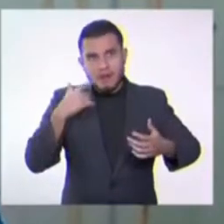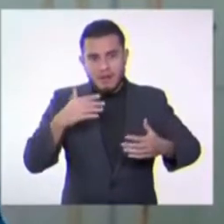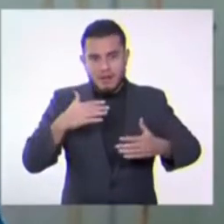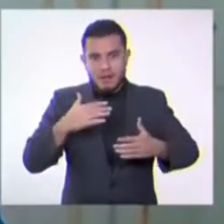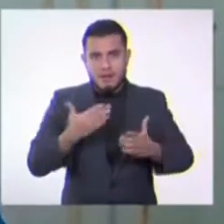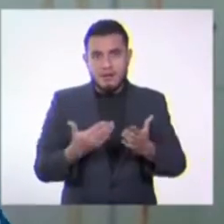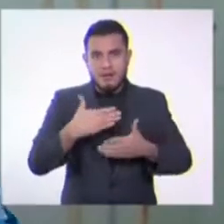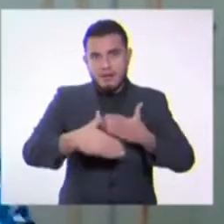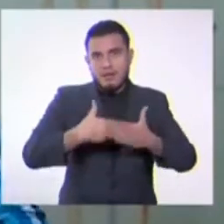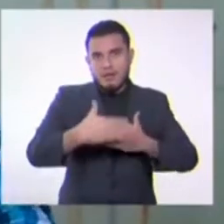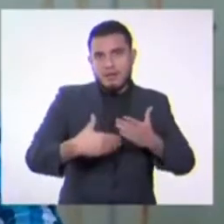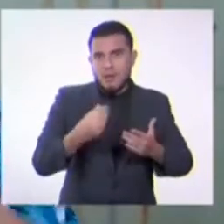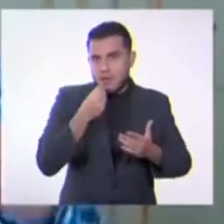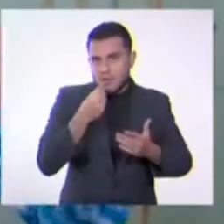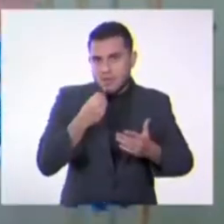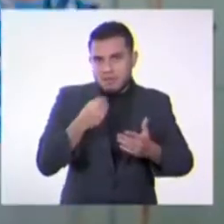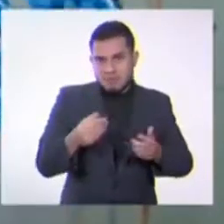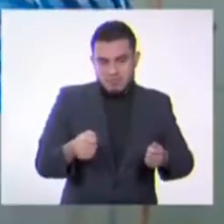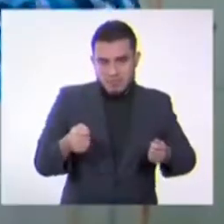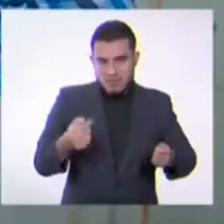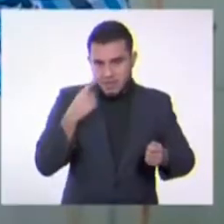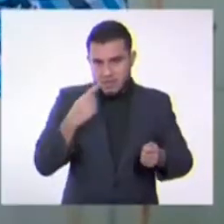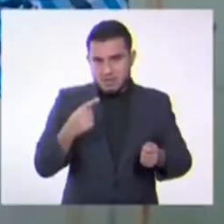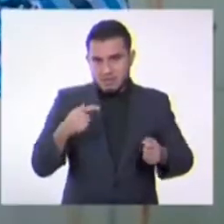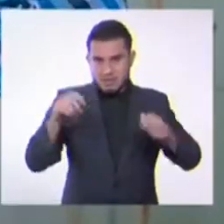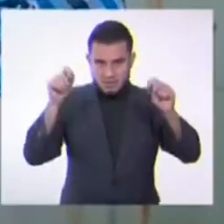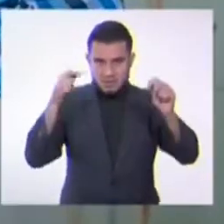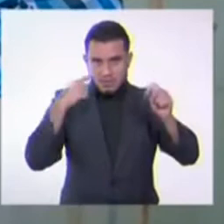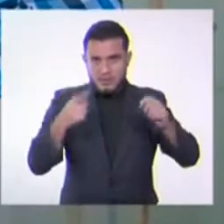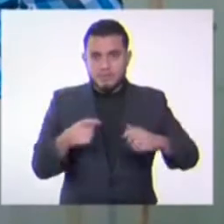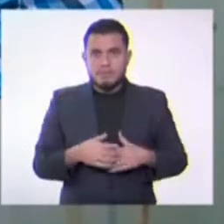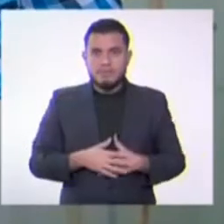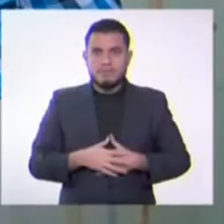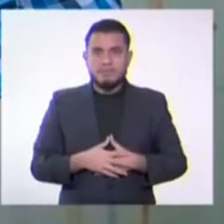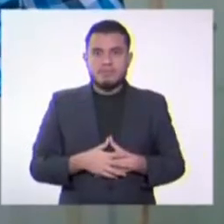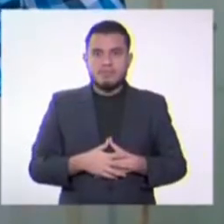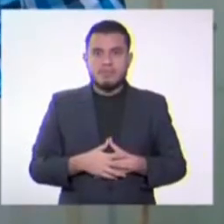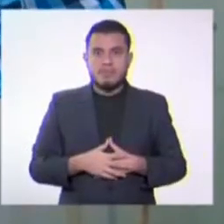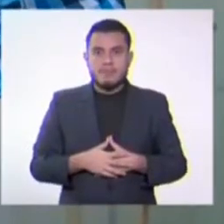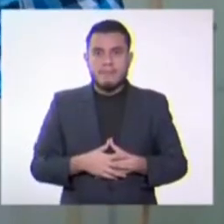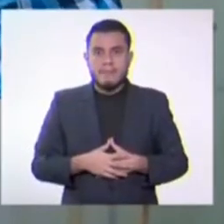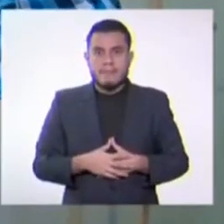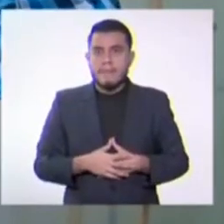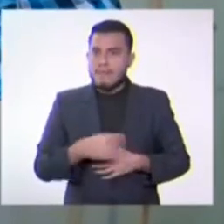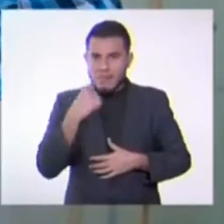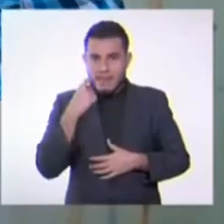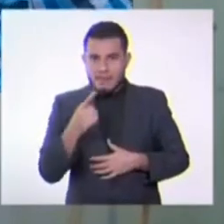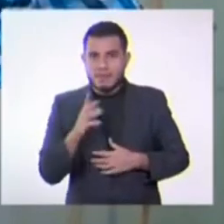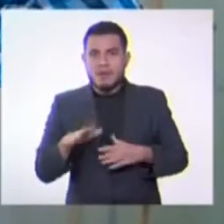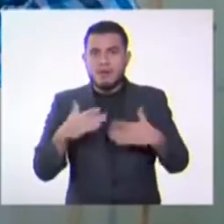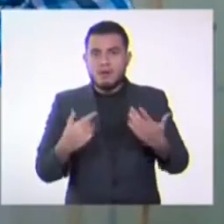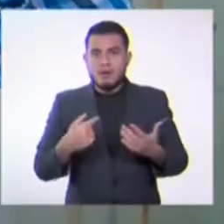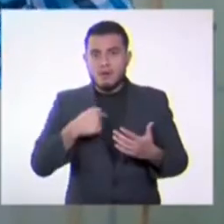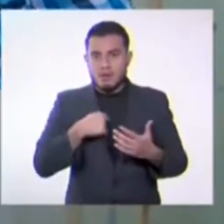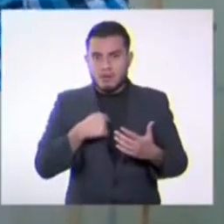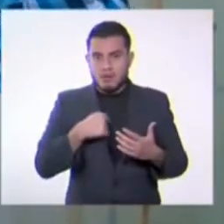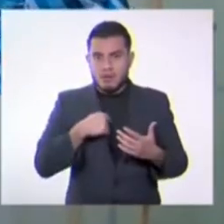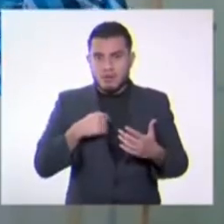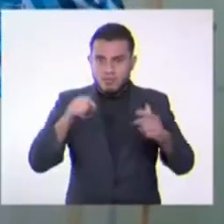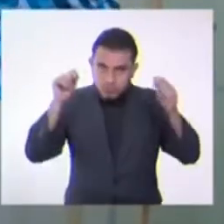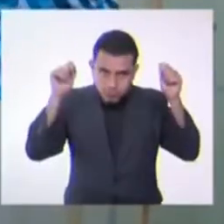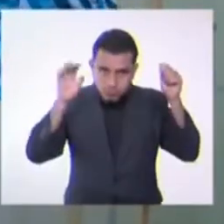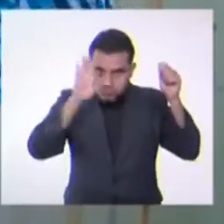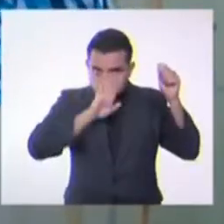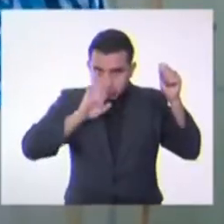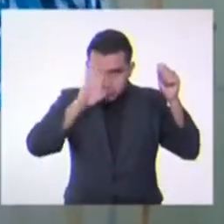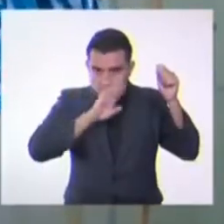cuadernos o para envolver alimentos. En este caso, aquí tengo este plástico. Si notas, aunque estoy oculto tras de